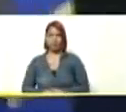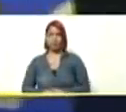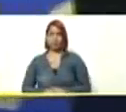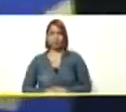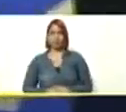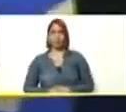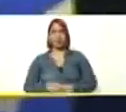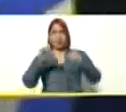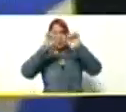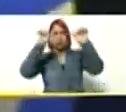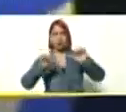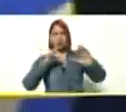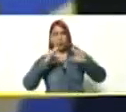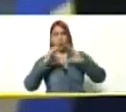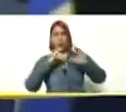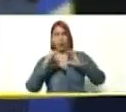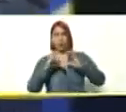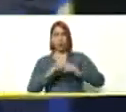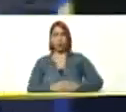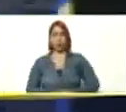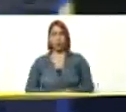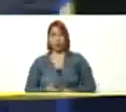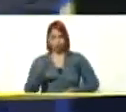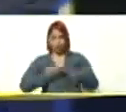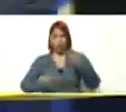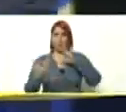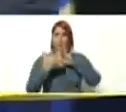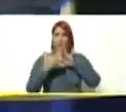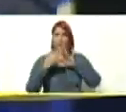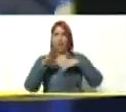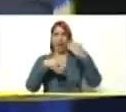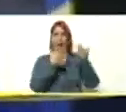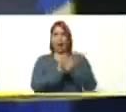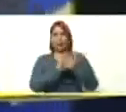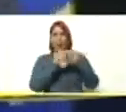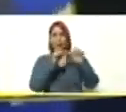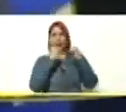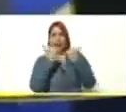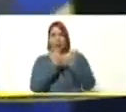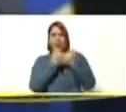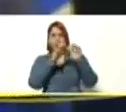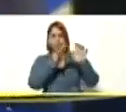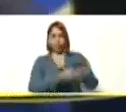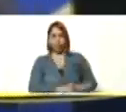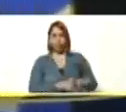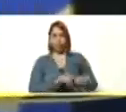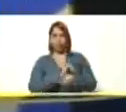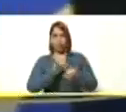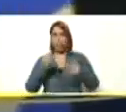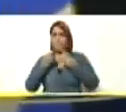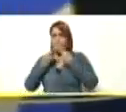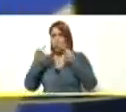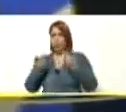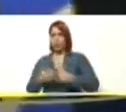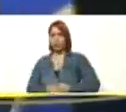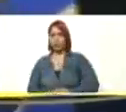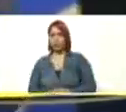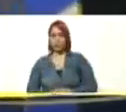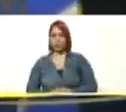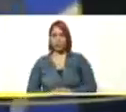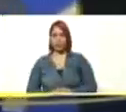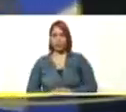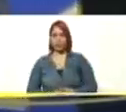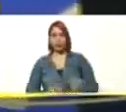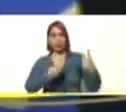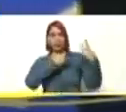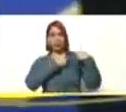Ese sistema de comunicación bidireccional va a una sala situacional, que ya la tengo planteada. En esa sala situacional, el jefe